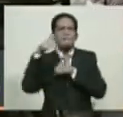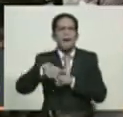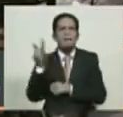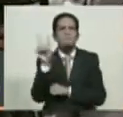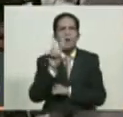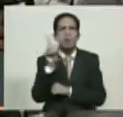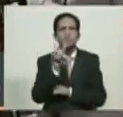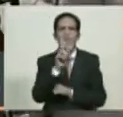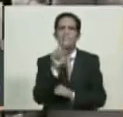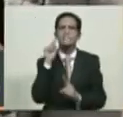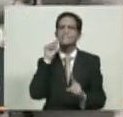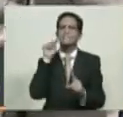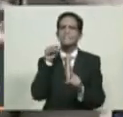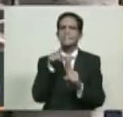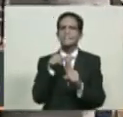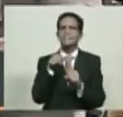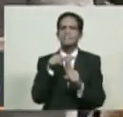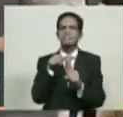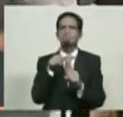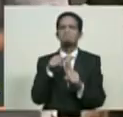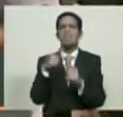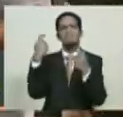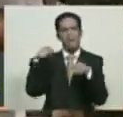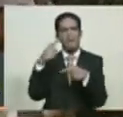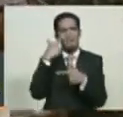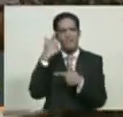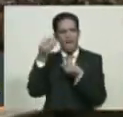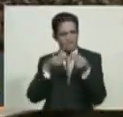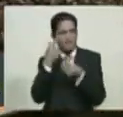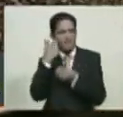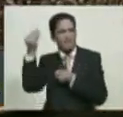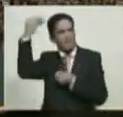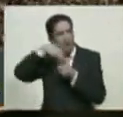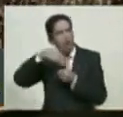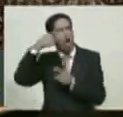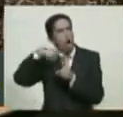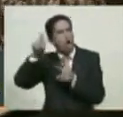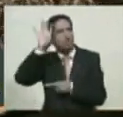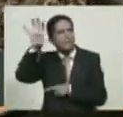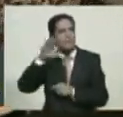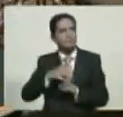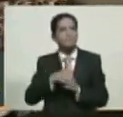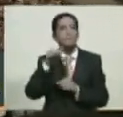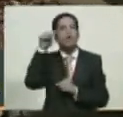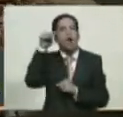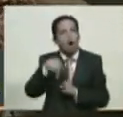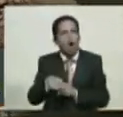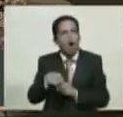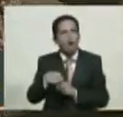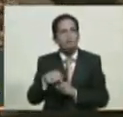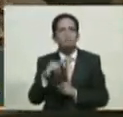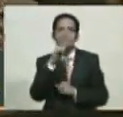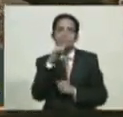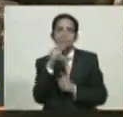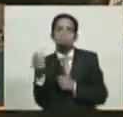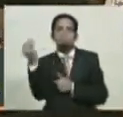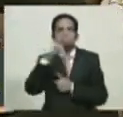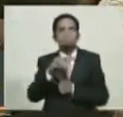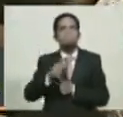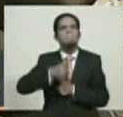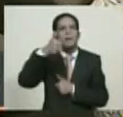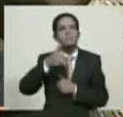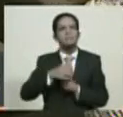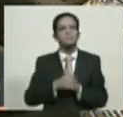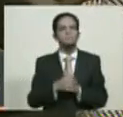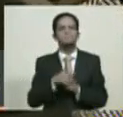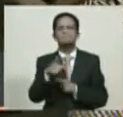para justificar una intervención internacional. Hoy vamos a retomar esos datos y aportaremos nuevos. Esta